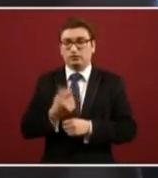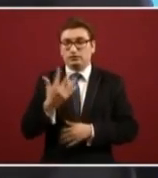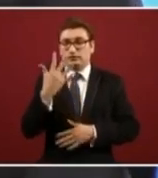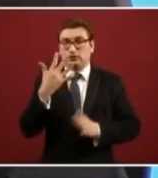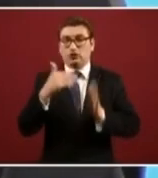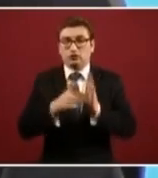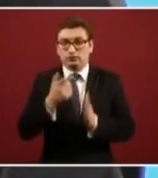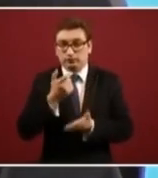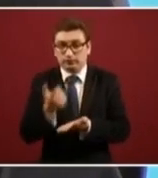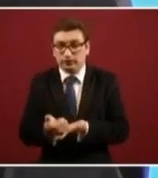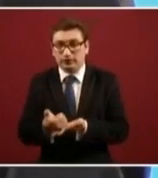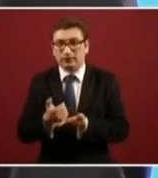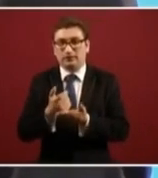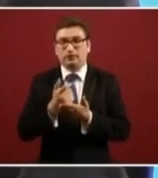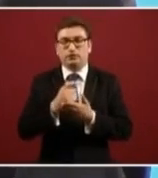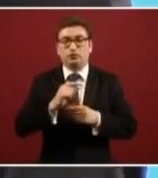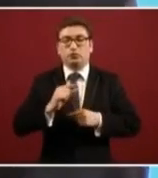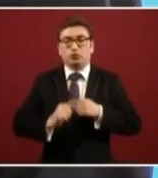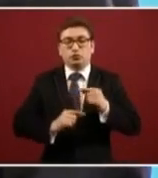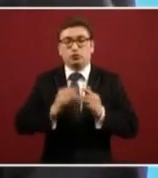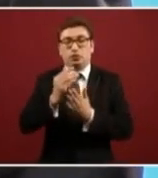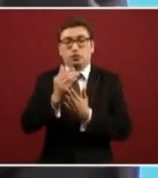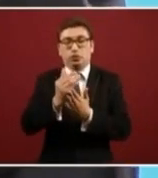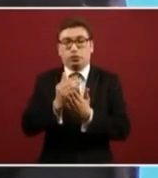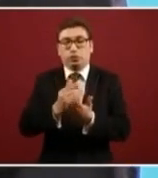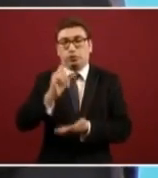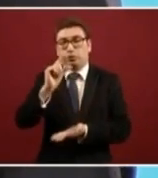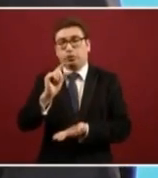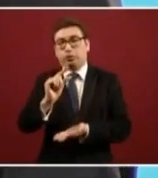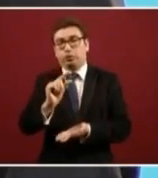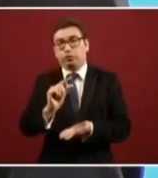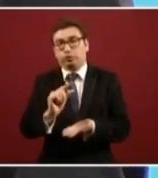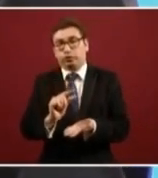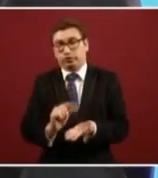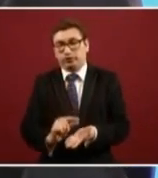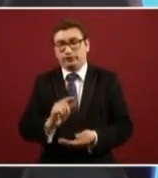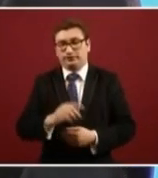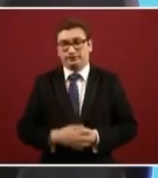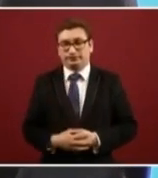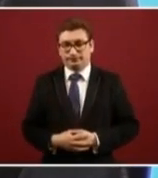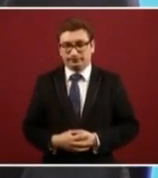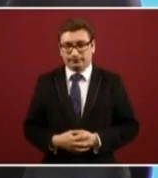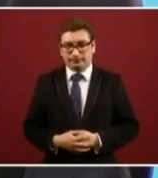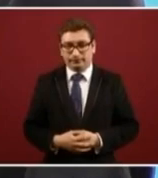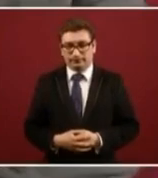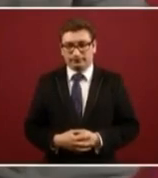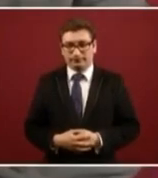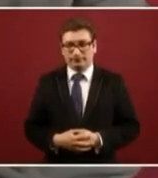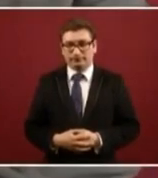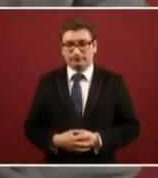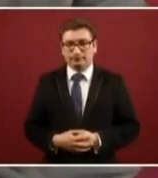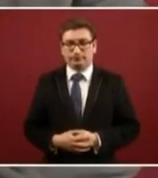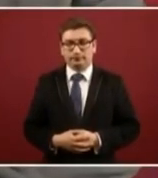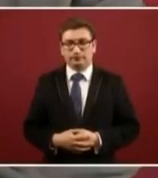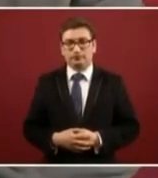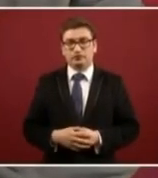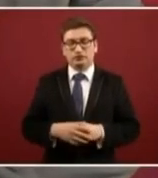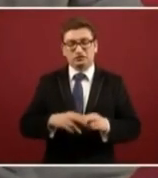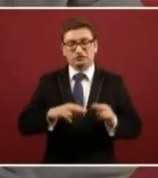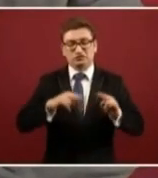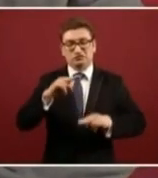sea, cada vez en este último periodo se pagaba